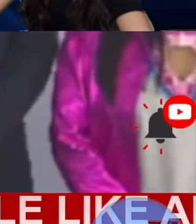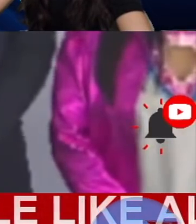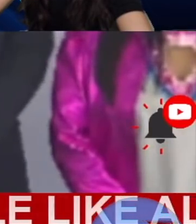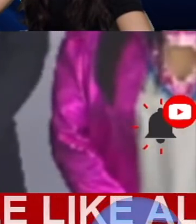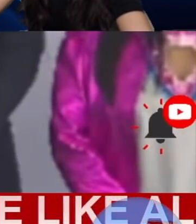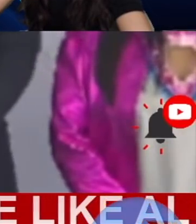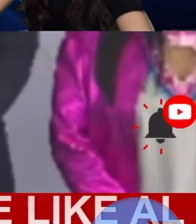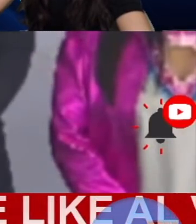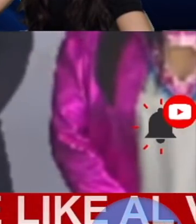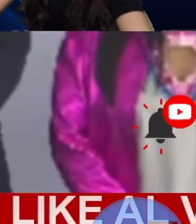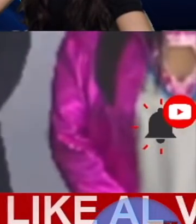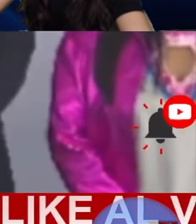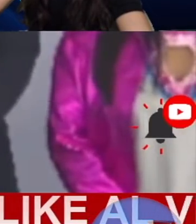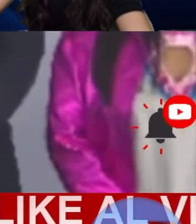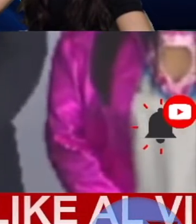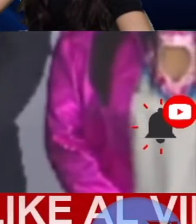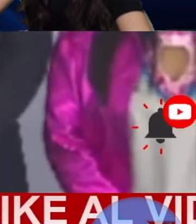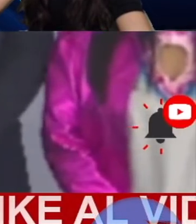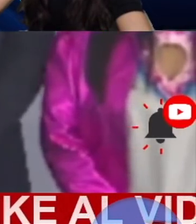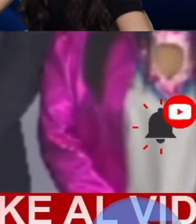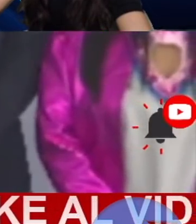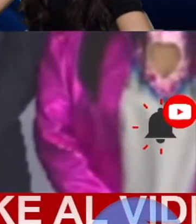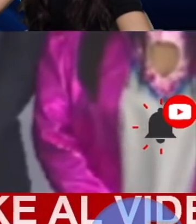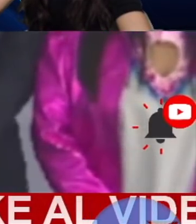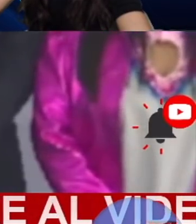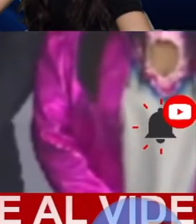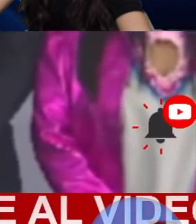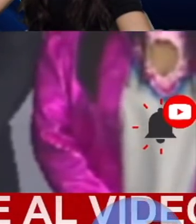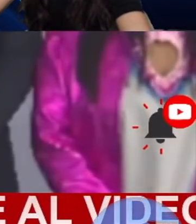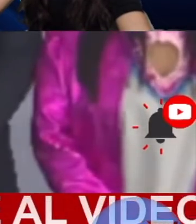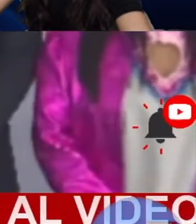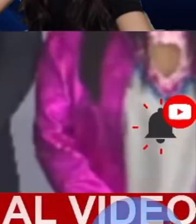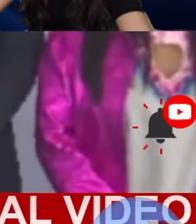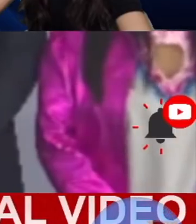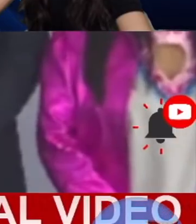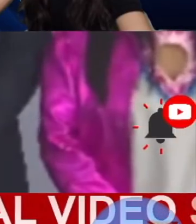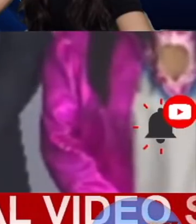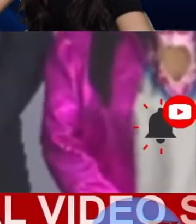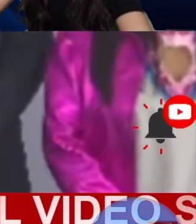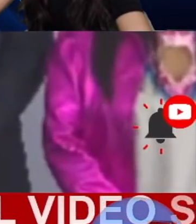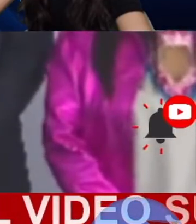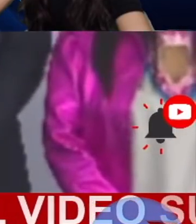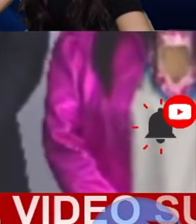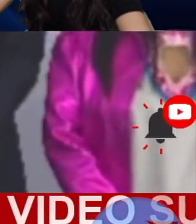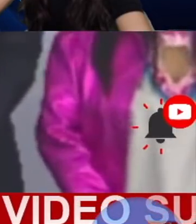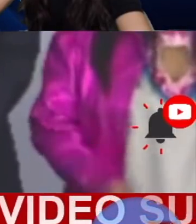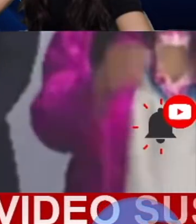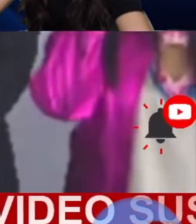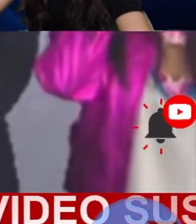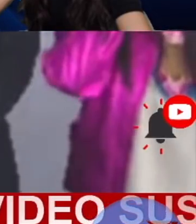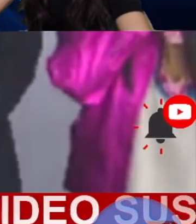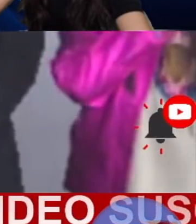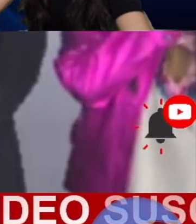es eliminar a una fuerza política como Movimiento Ciudadano, que se ganó su lugar no por concesiones,